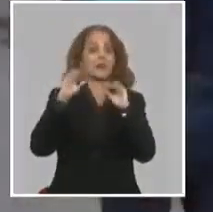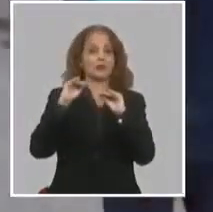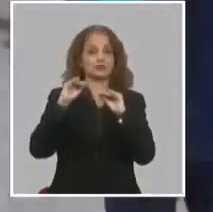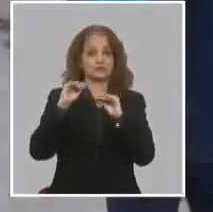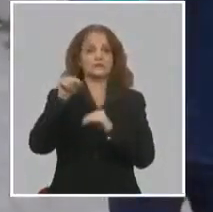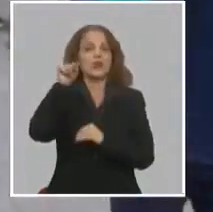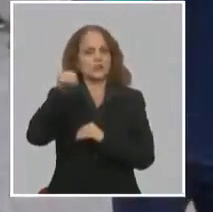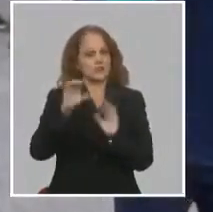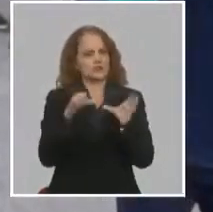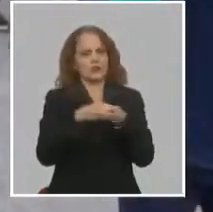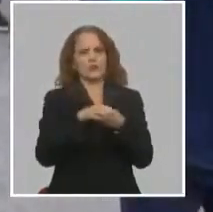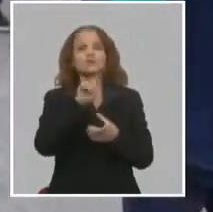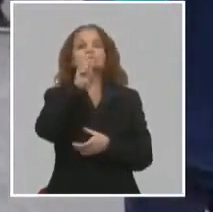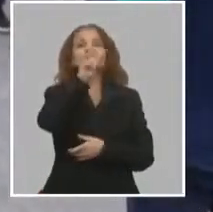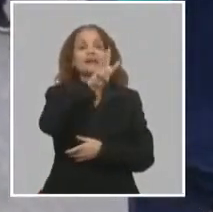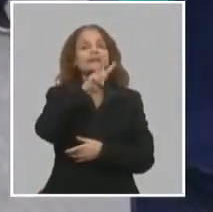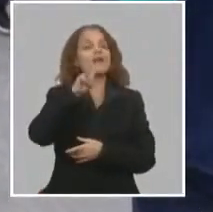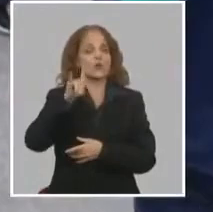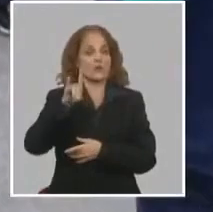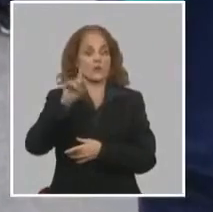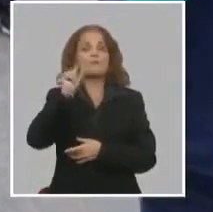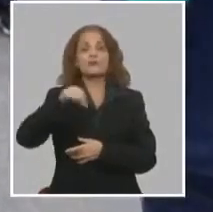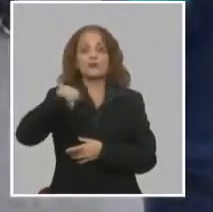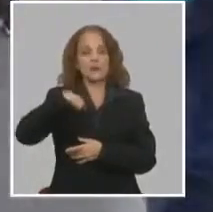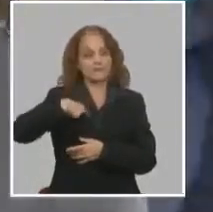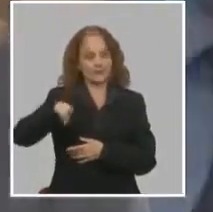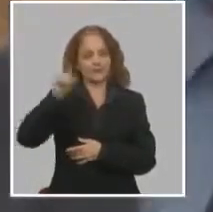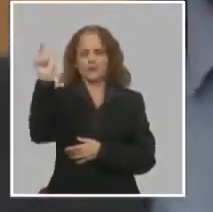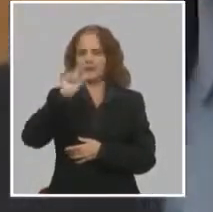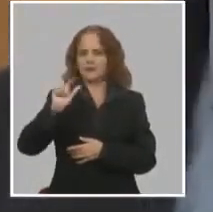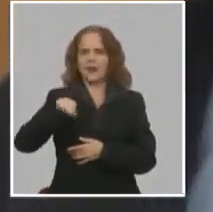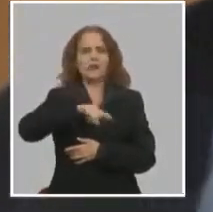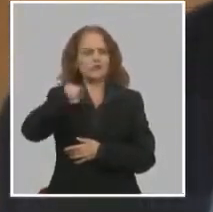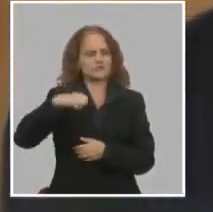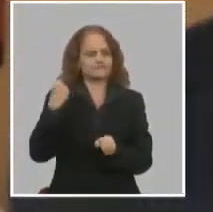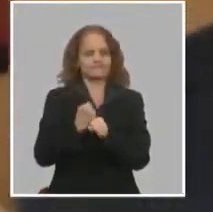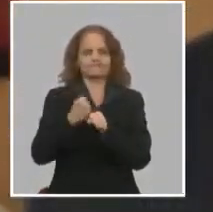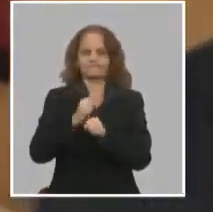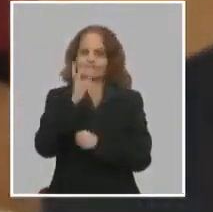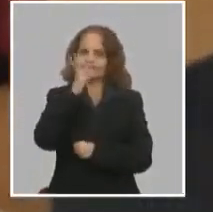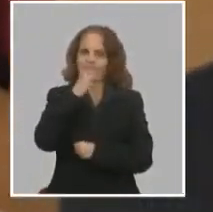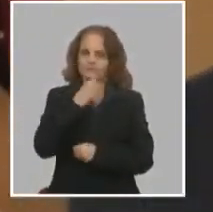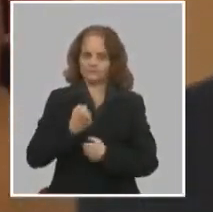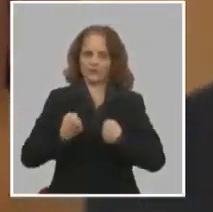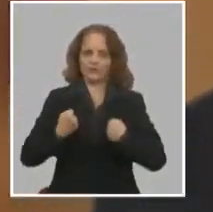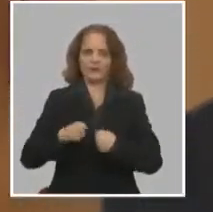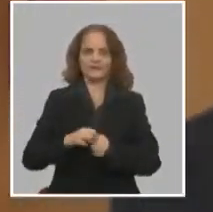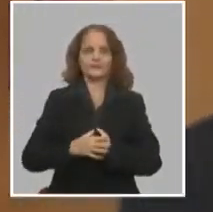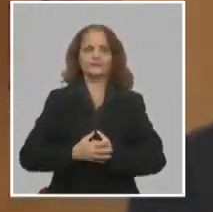39 profesionales que nuevamente escribieron una obra verdaderamente hermosa. ¿Pero qué